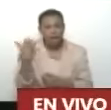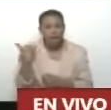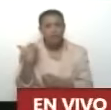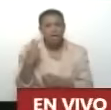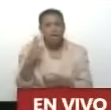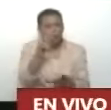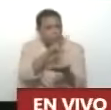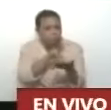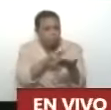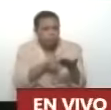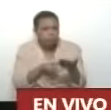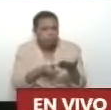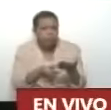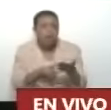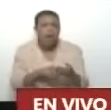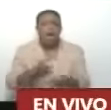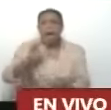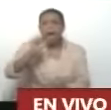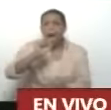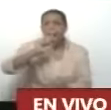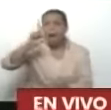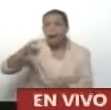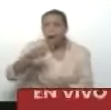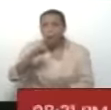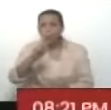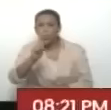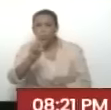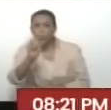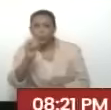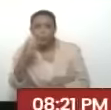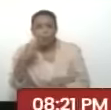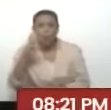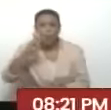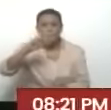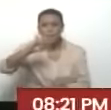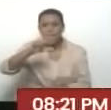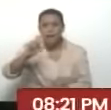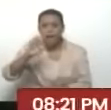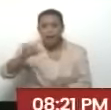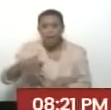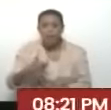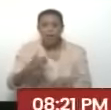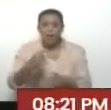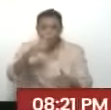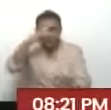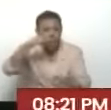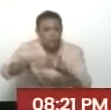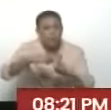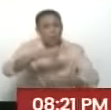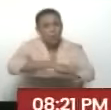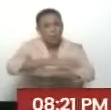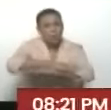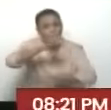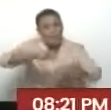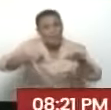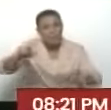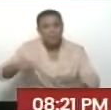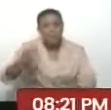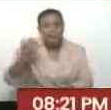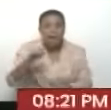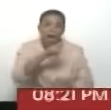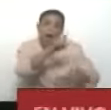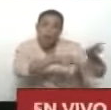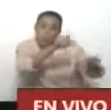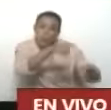leyendo a Augusto Mijares, que siempre se empeñaba en hablar de lo afirmativo venezolano, porque siempre hay